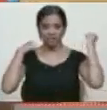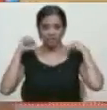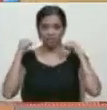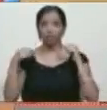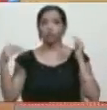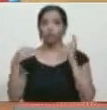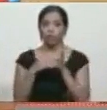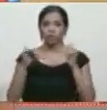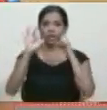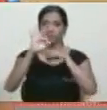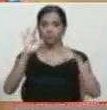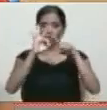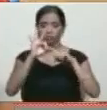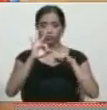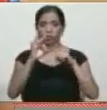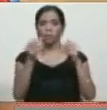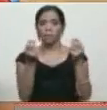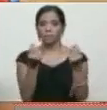Monetario Internacional,